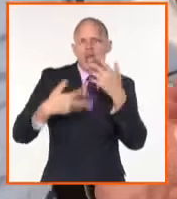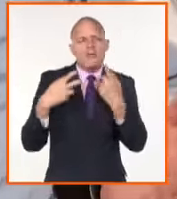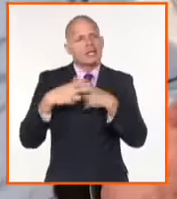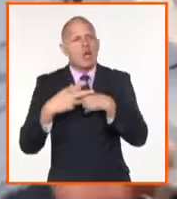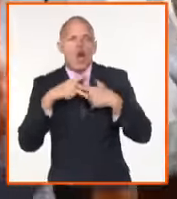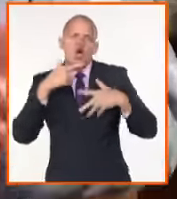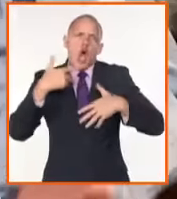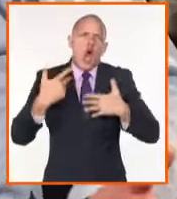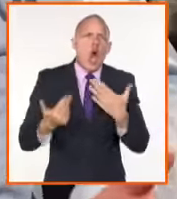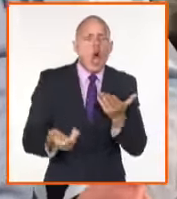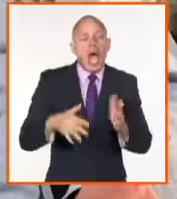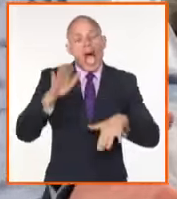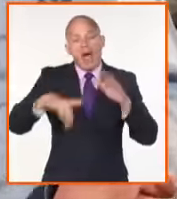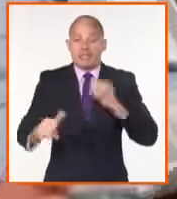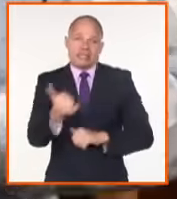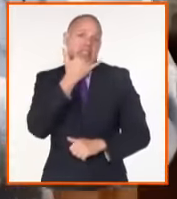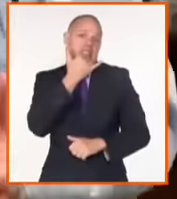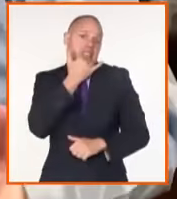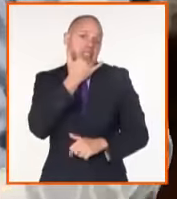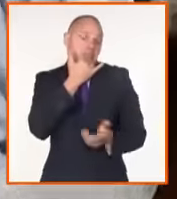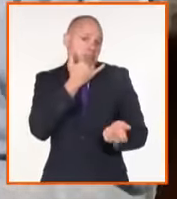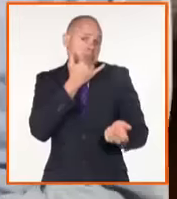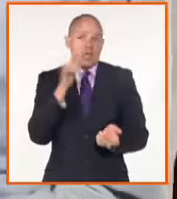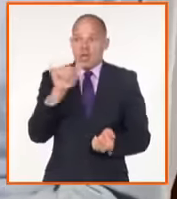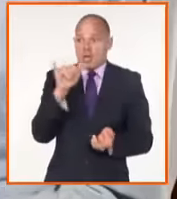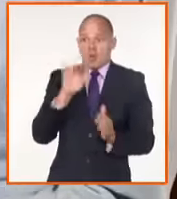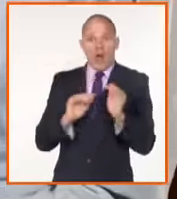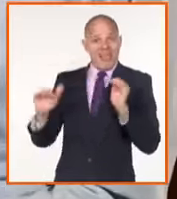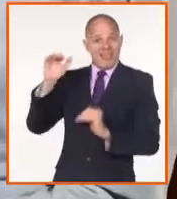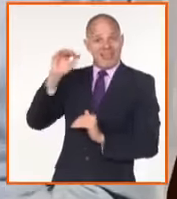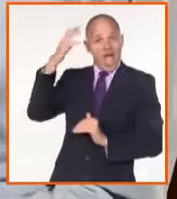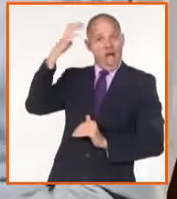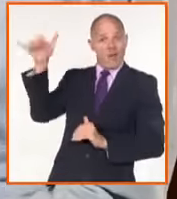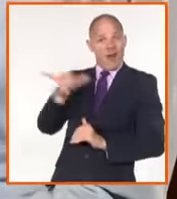la sociedad. Eso nos pasa también a nivel social y nos pasa con la